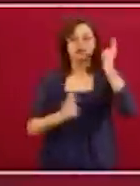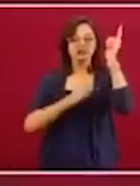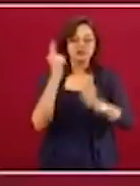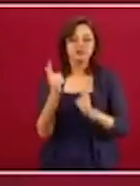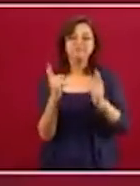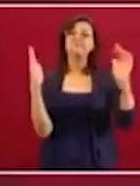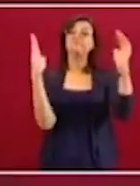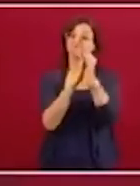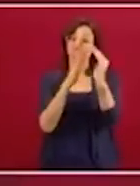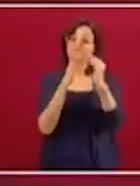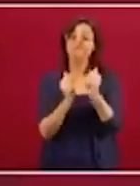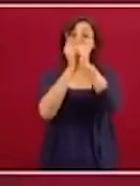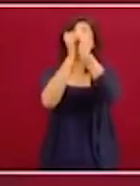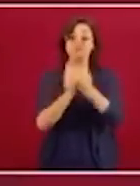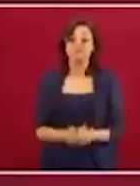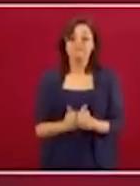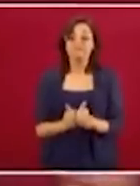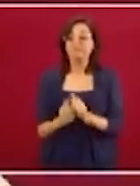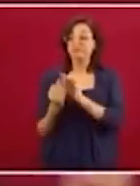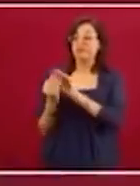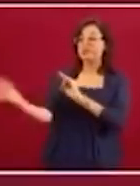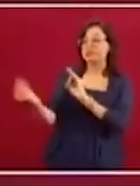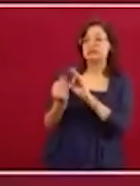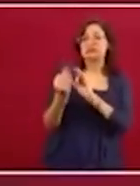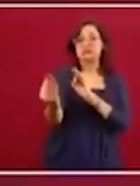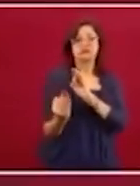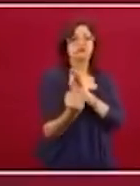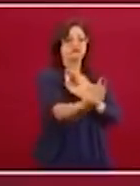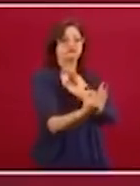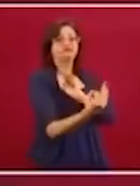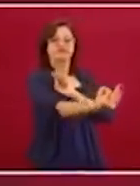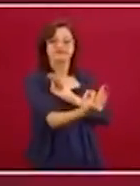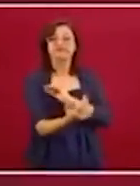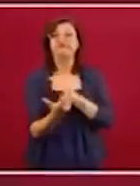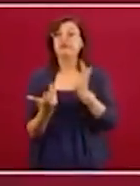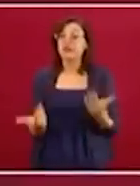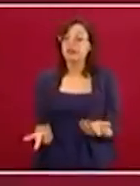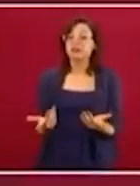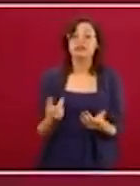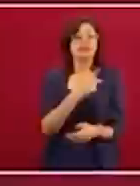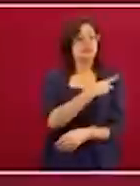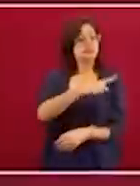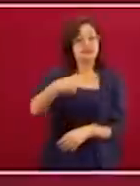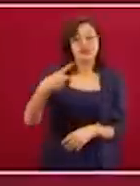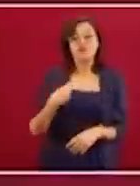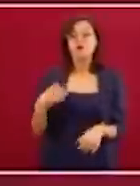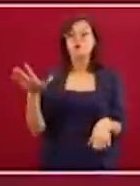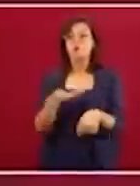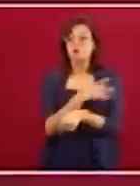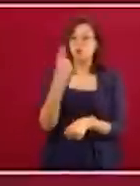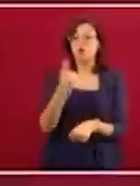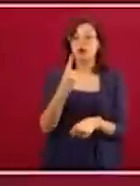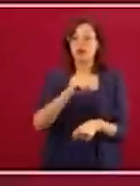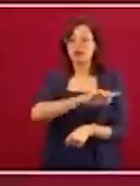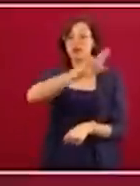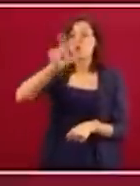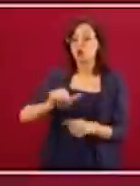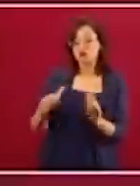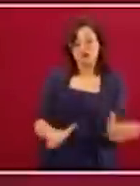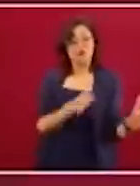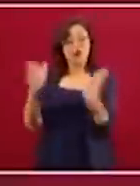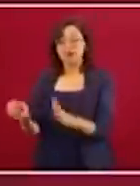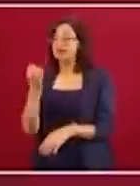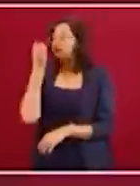quedándonos en casa manteniéndonos lejos uno de otro y físicamente porque después va a venir la fase 3